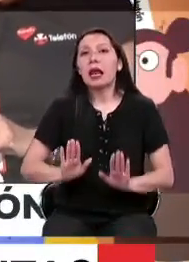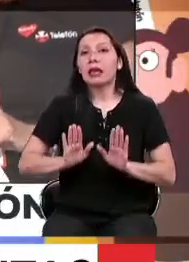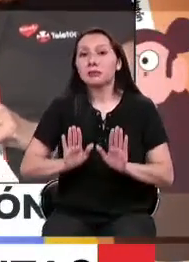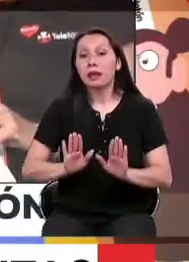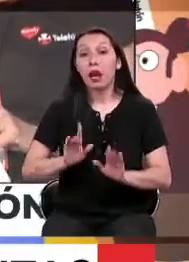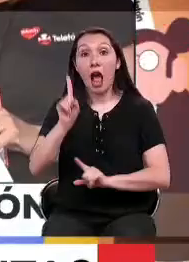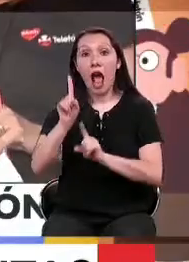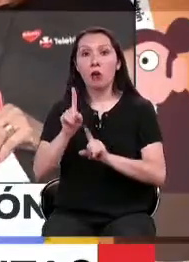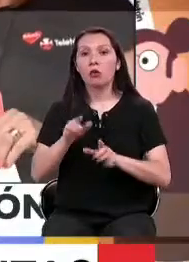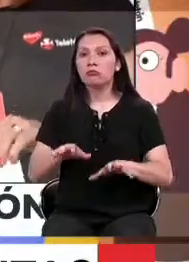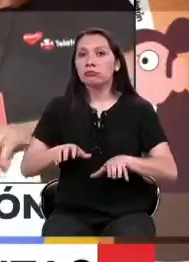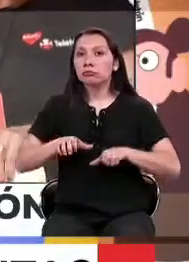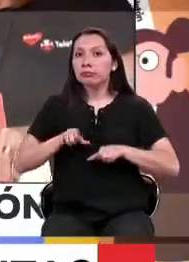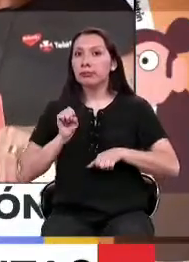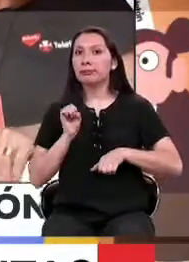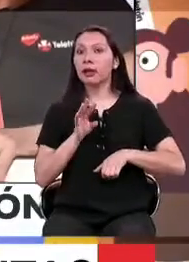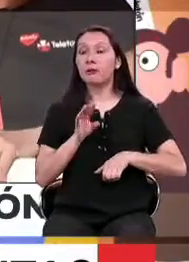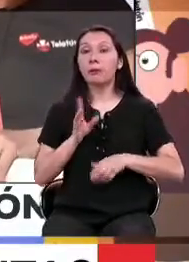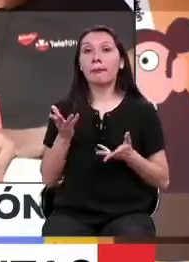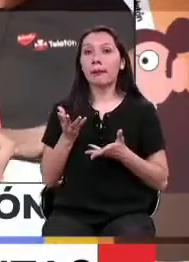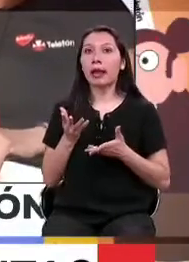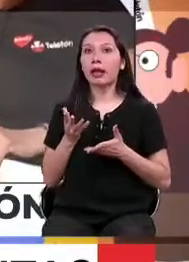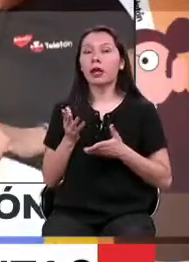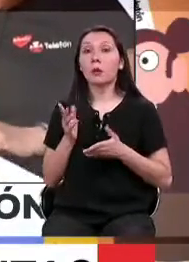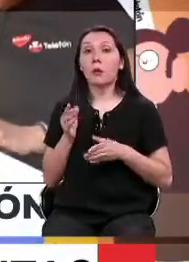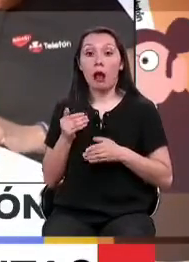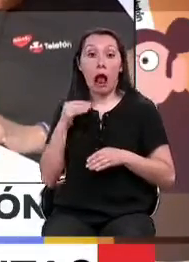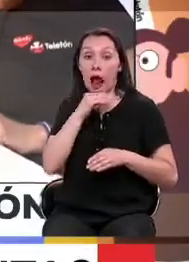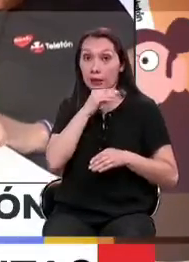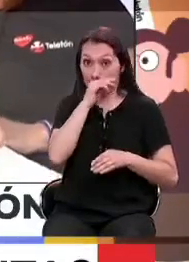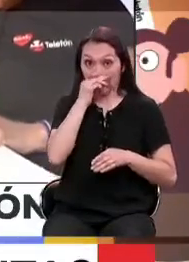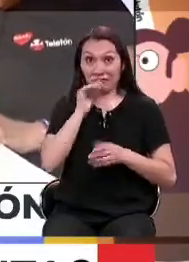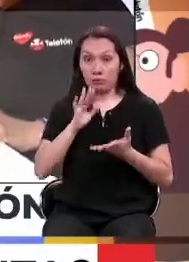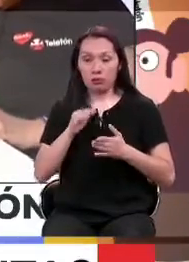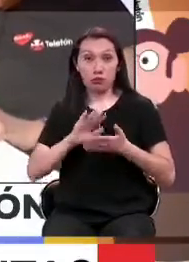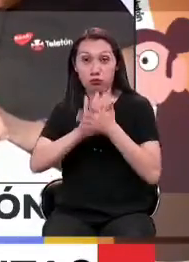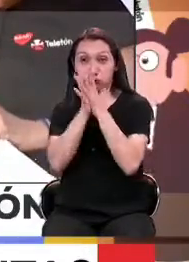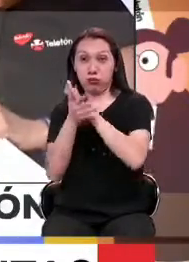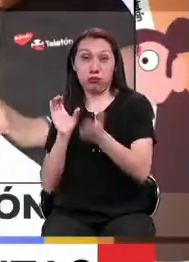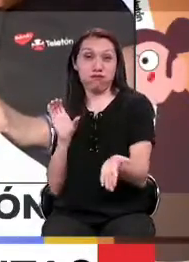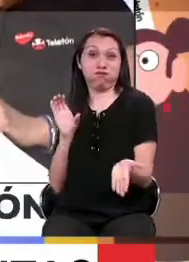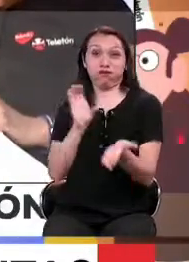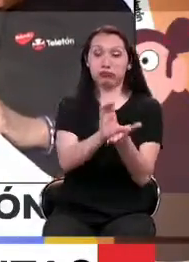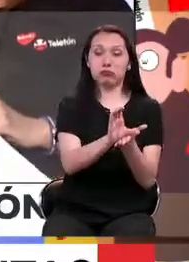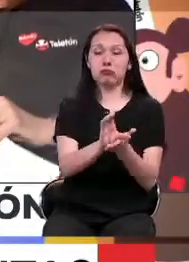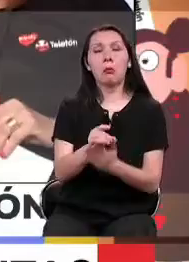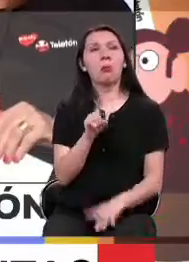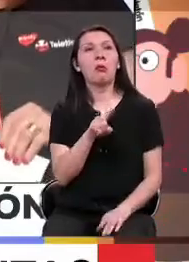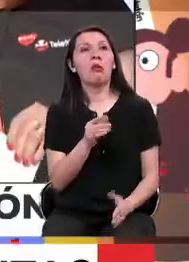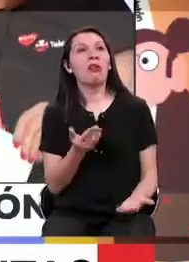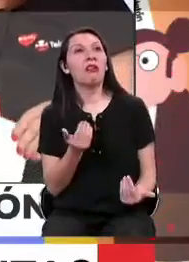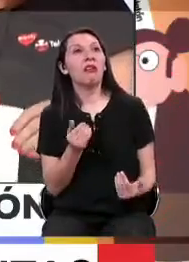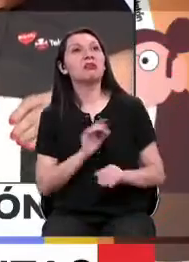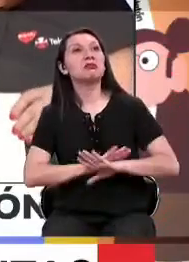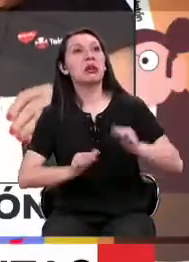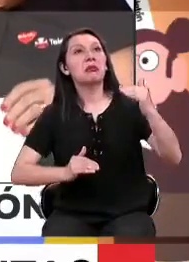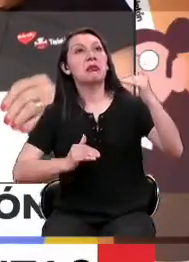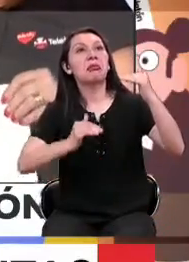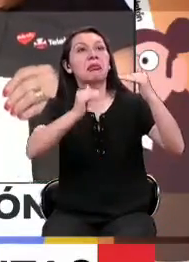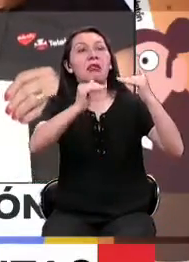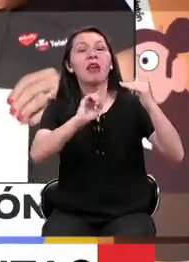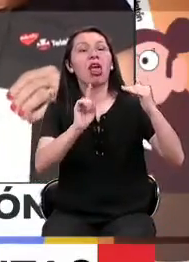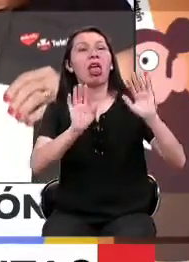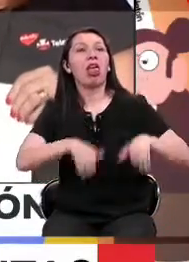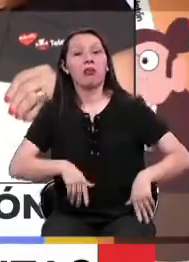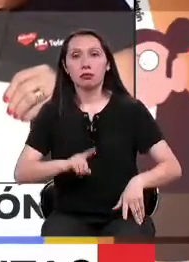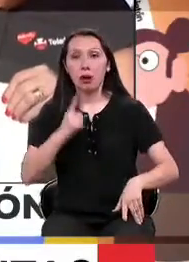ciertas donaciones como para que la gente se motive, porque si a esta hora fuéramos cerca de la meta, tal vez la gente se quedaría en su casa. Claro. ¿Qué le dices a la